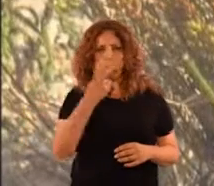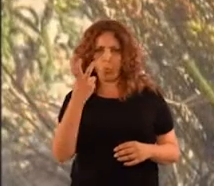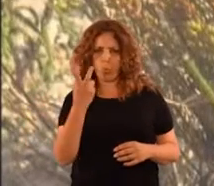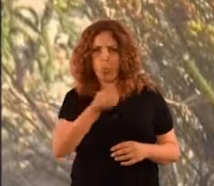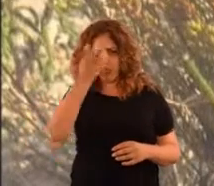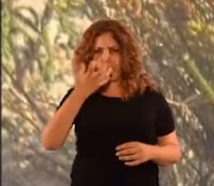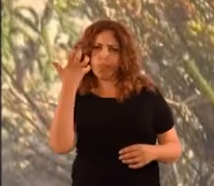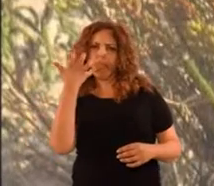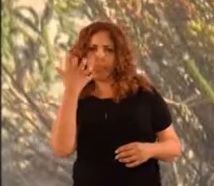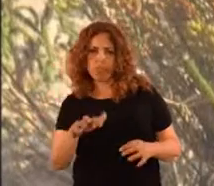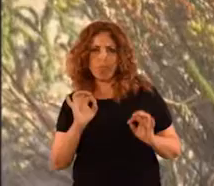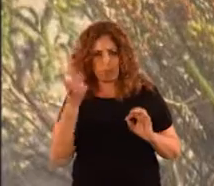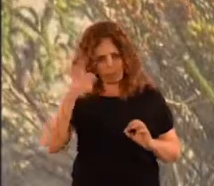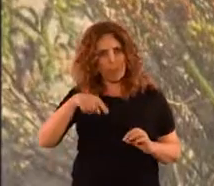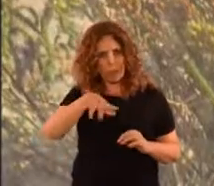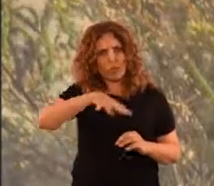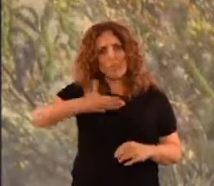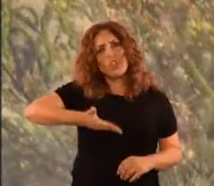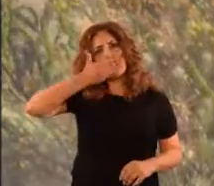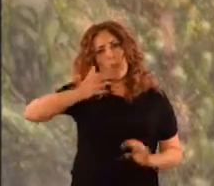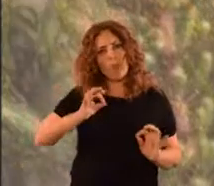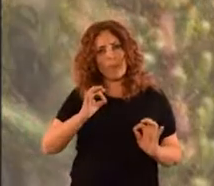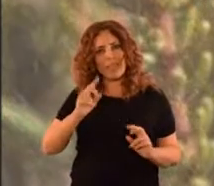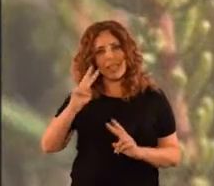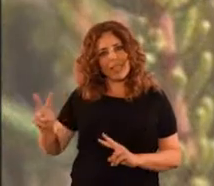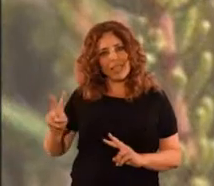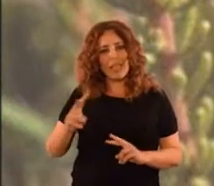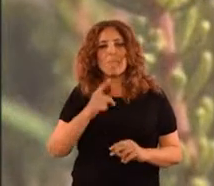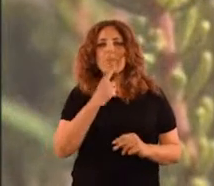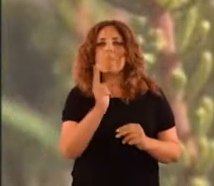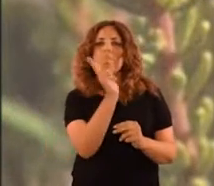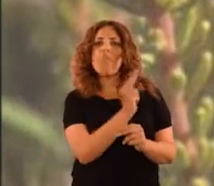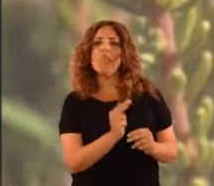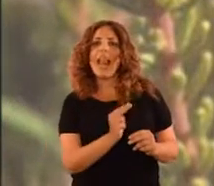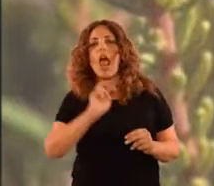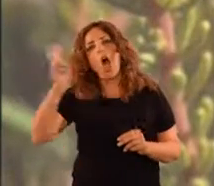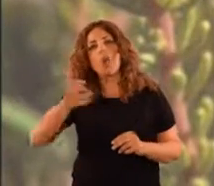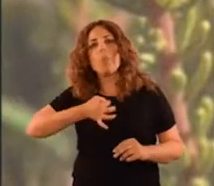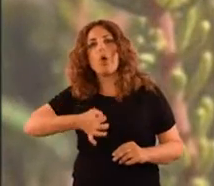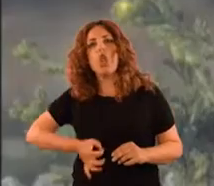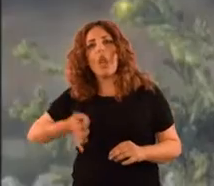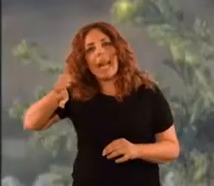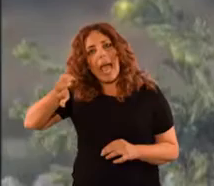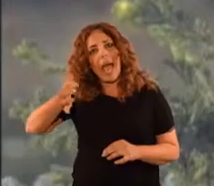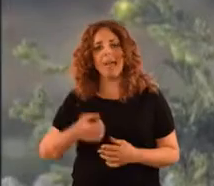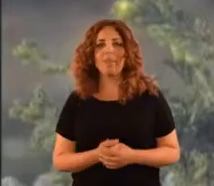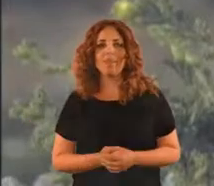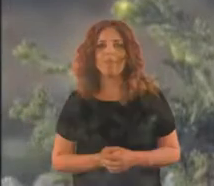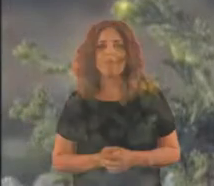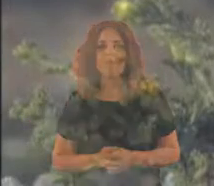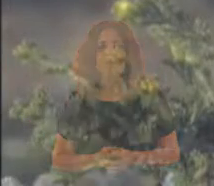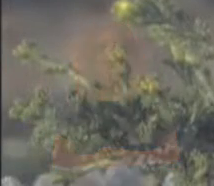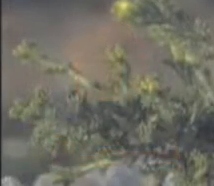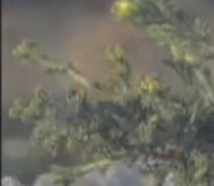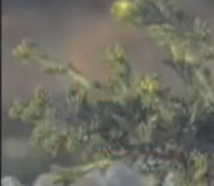Otras especies raras posibles de apreciar en el karst de Sorbas son la espectacular hierba pincel y la botonera.